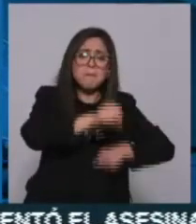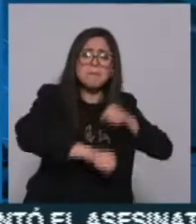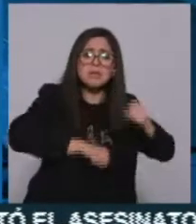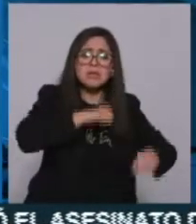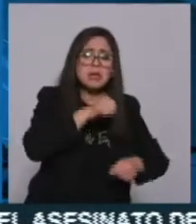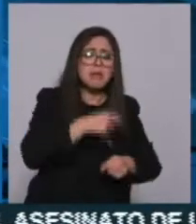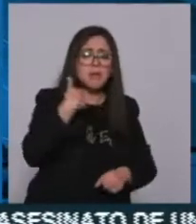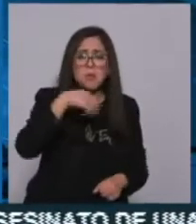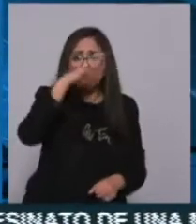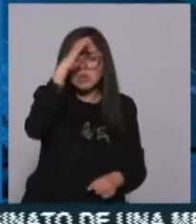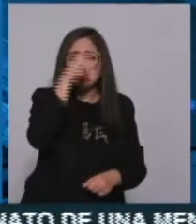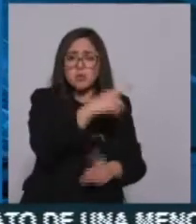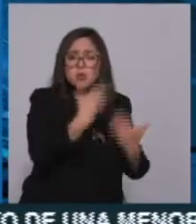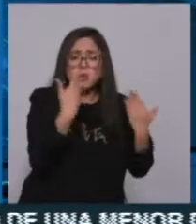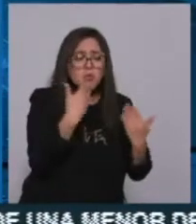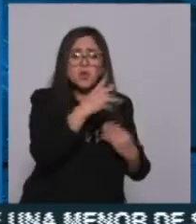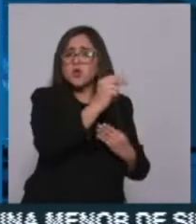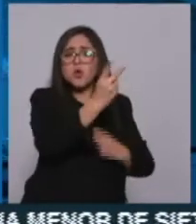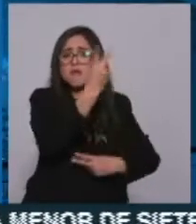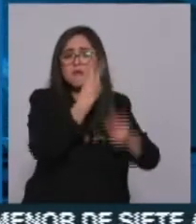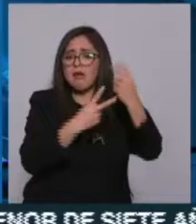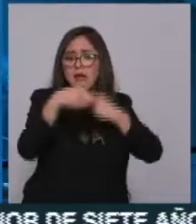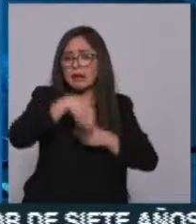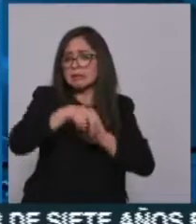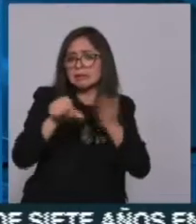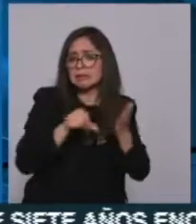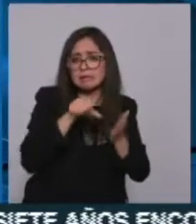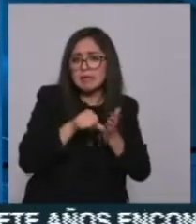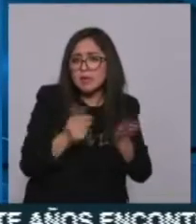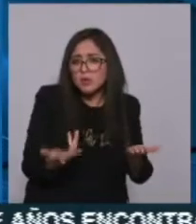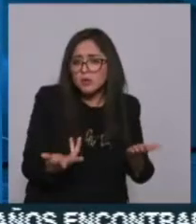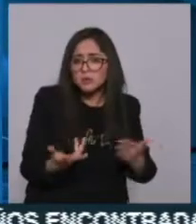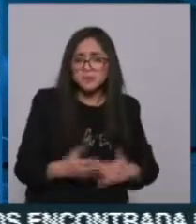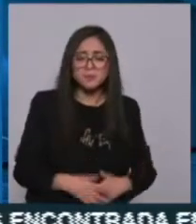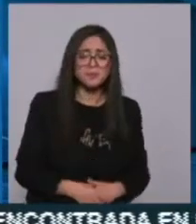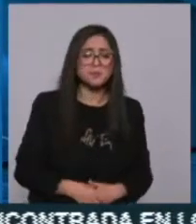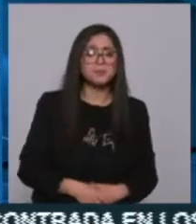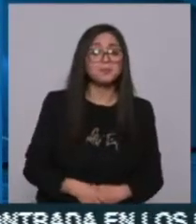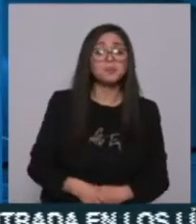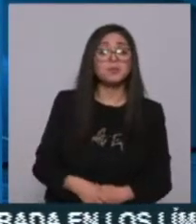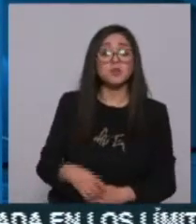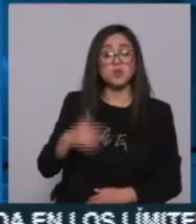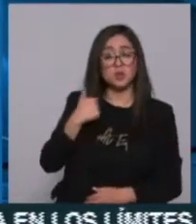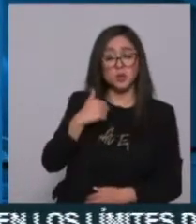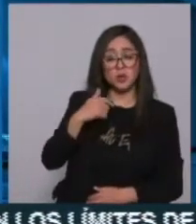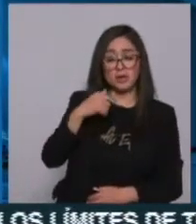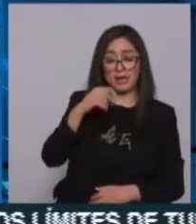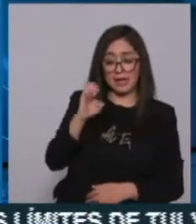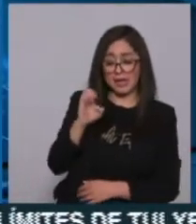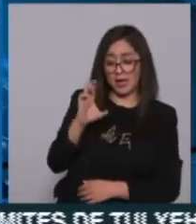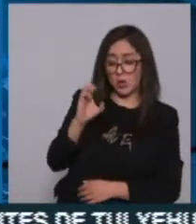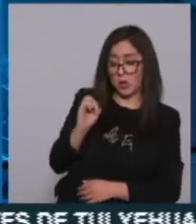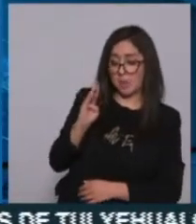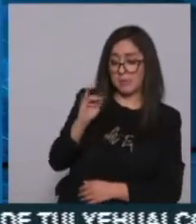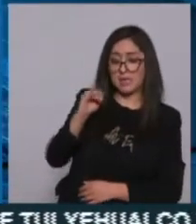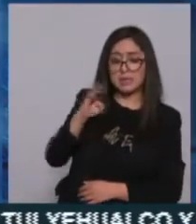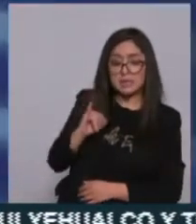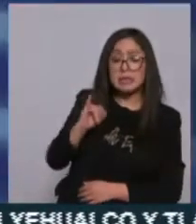fantástico. Creo que el sistema de Ecobici está pensado en ese último trayecto para los traslados